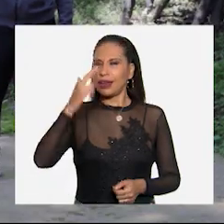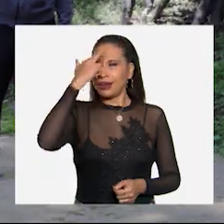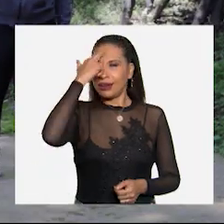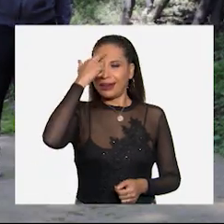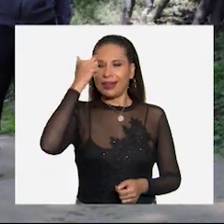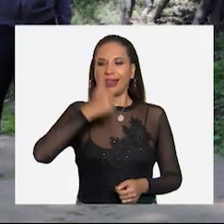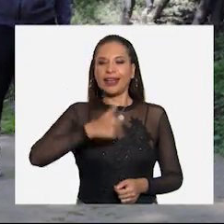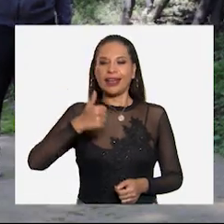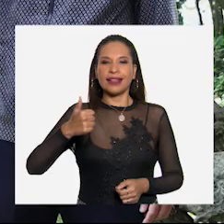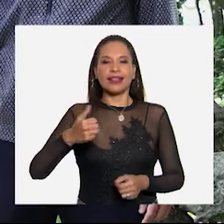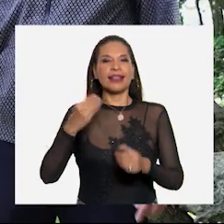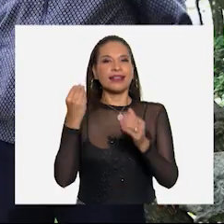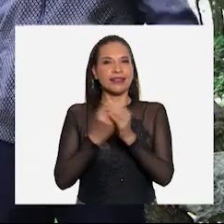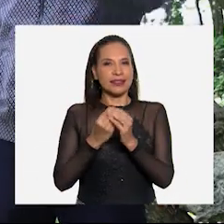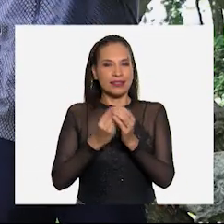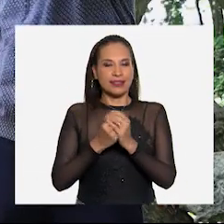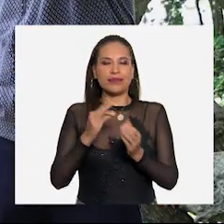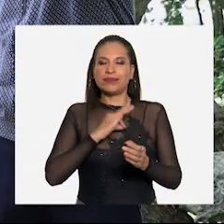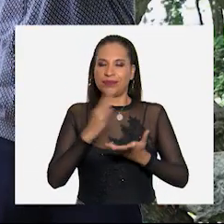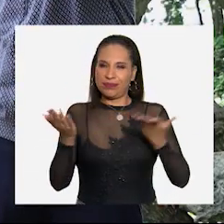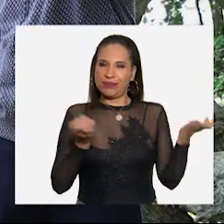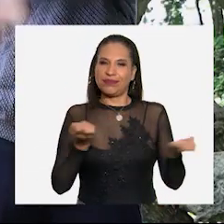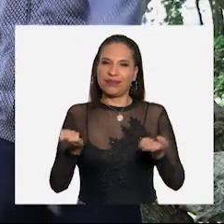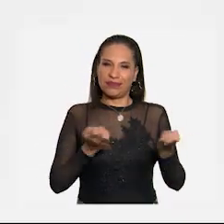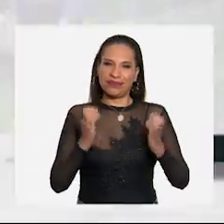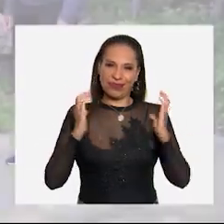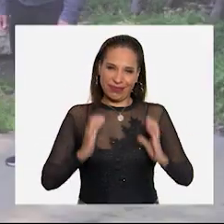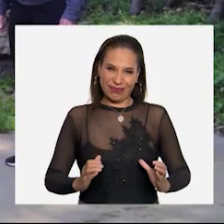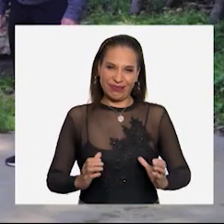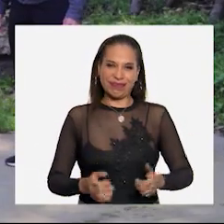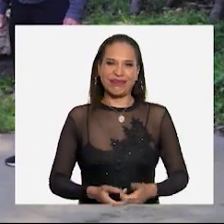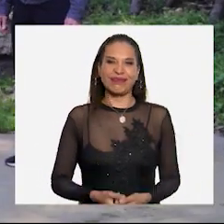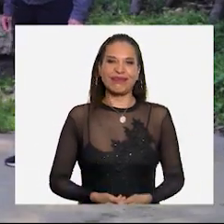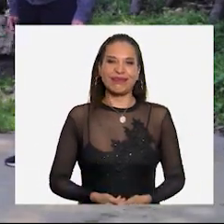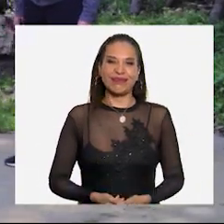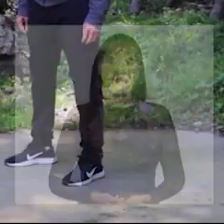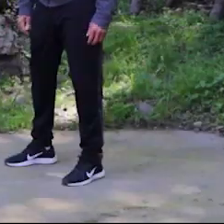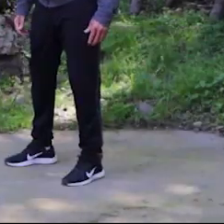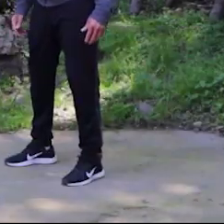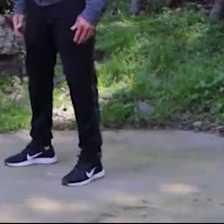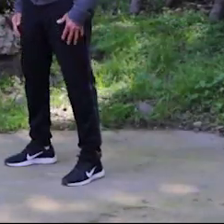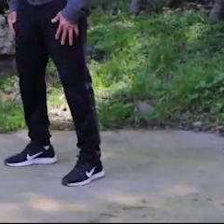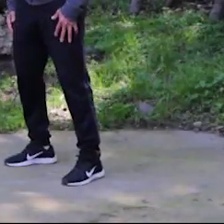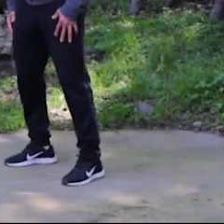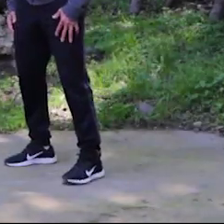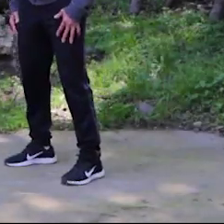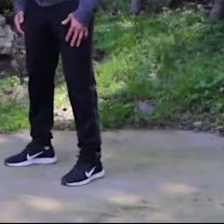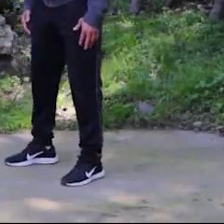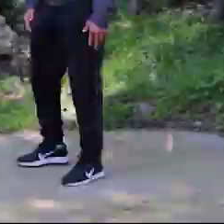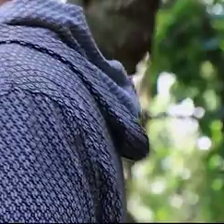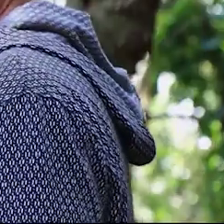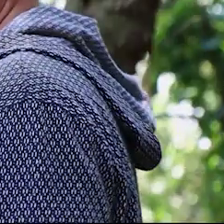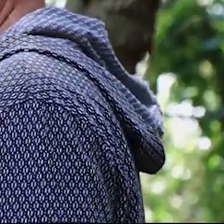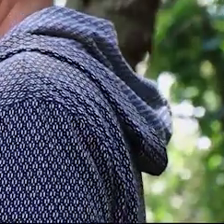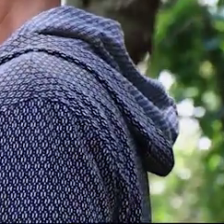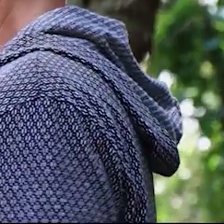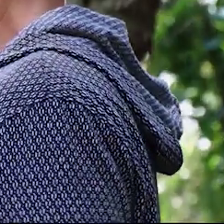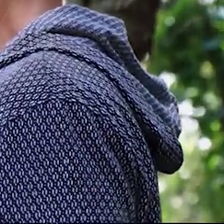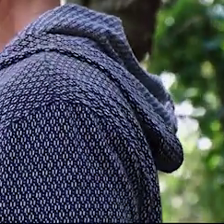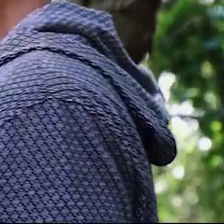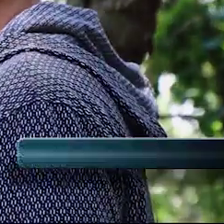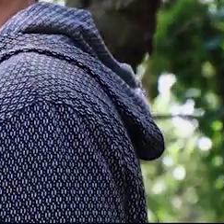Recuerda, entre clase y clase, activa tu cuerpo. Ok, vamos a trabajar pierna.